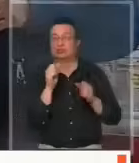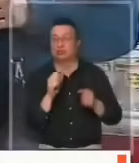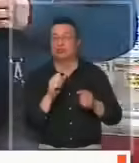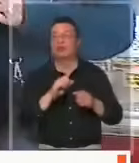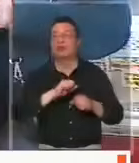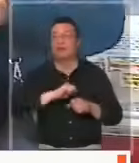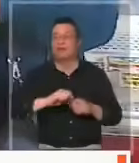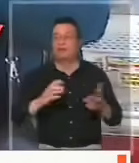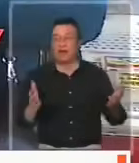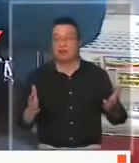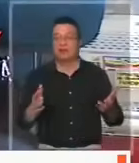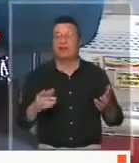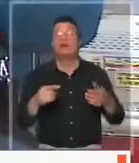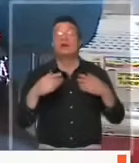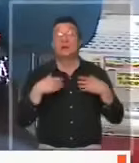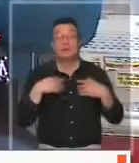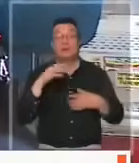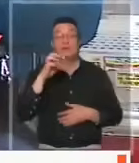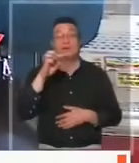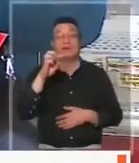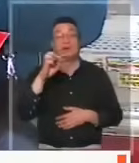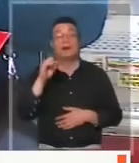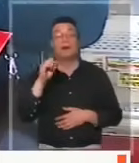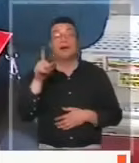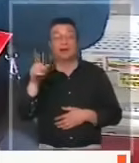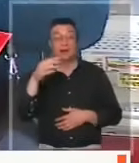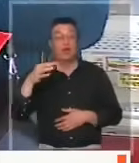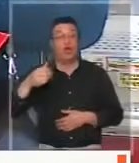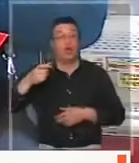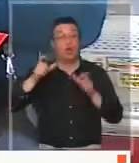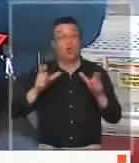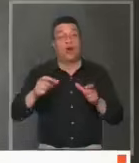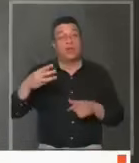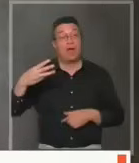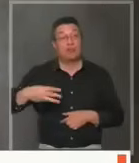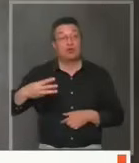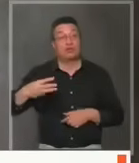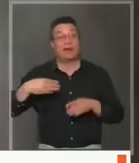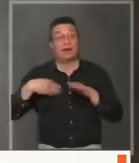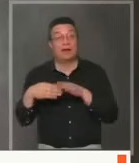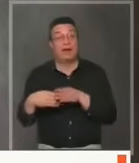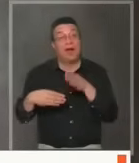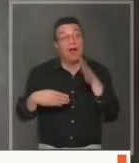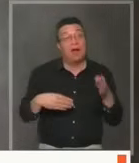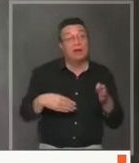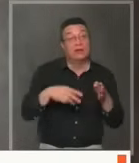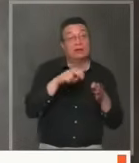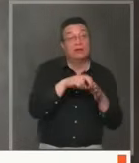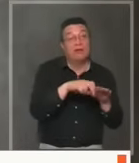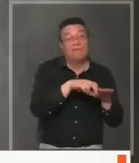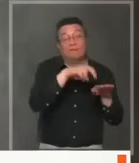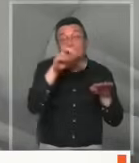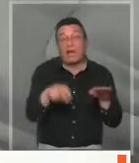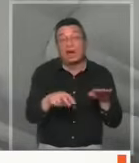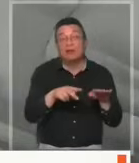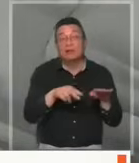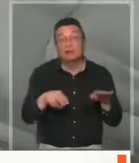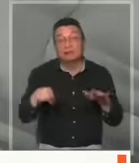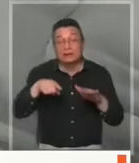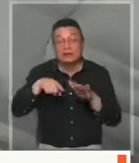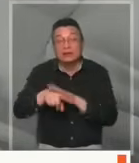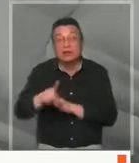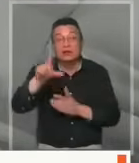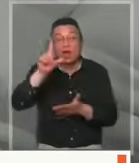evitado. Paz Ciudadana queda al costado izquierdo, ya de la vía. Se bajan, entran al